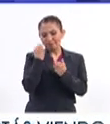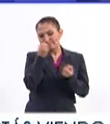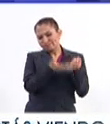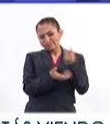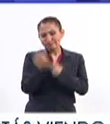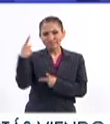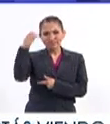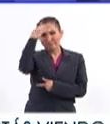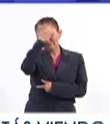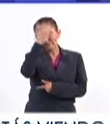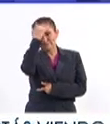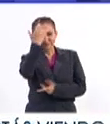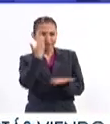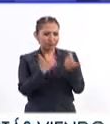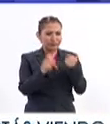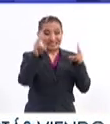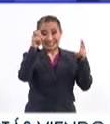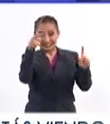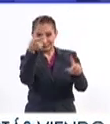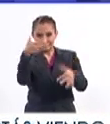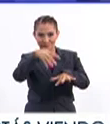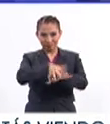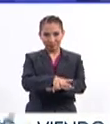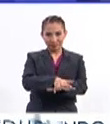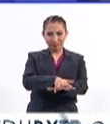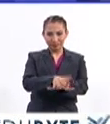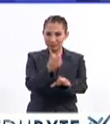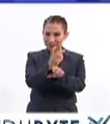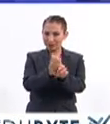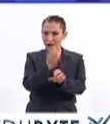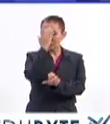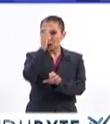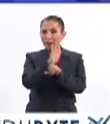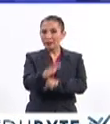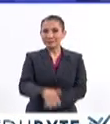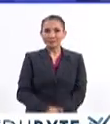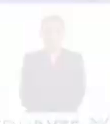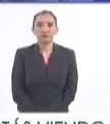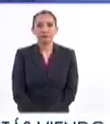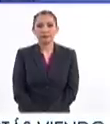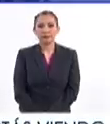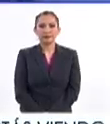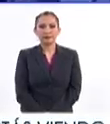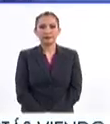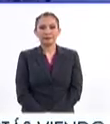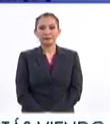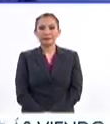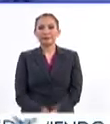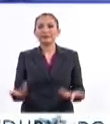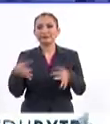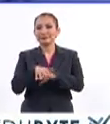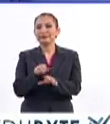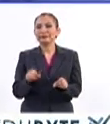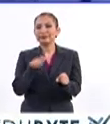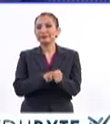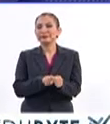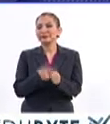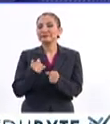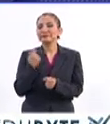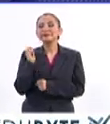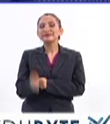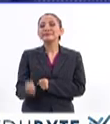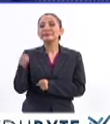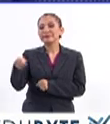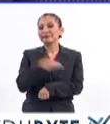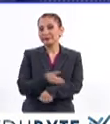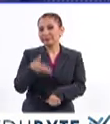compartieron sus experiencias de éxito en materia de inclusión. Te invito a conocerlas. La inclusión social está definida